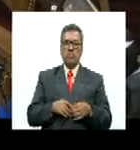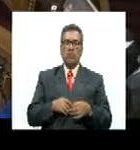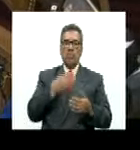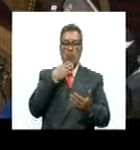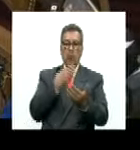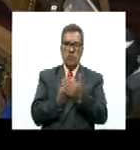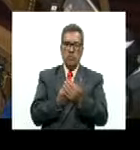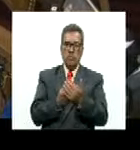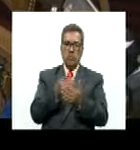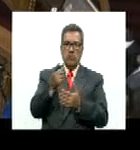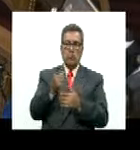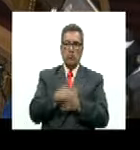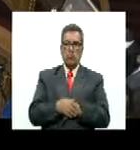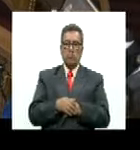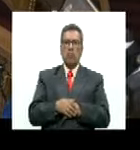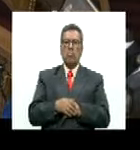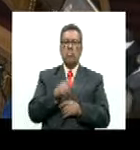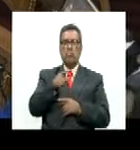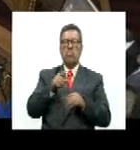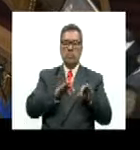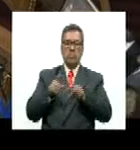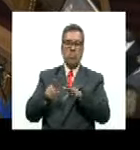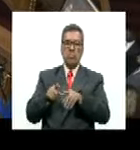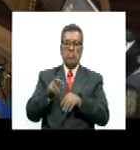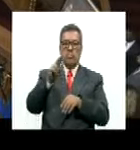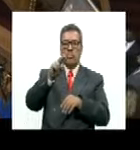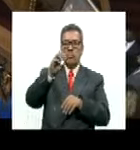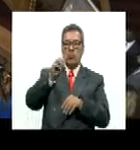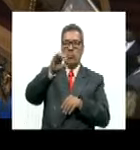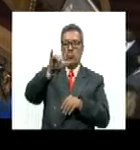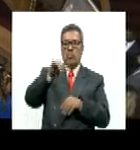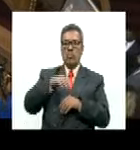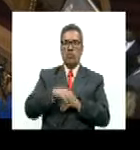Gracias, querido diputado Roidaza.